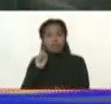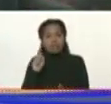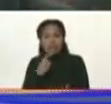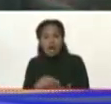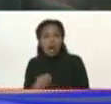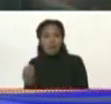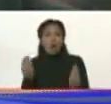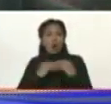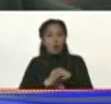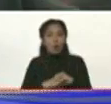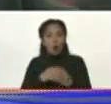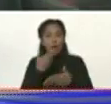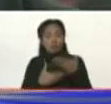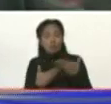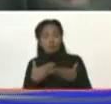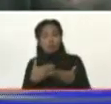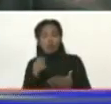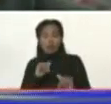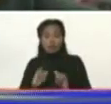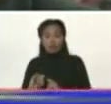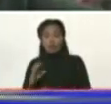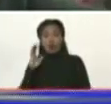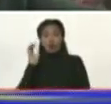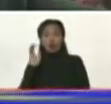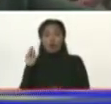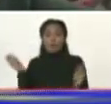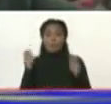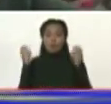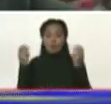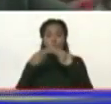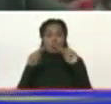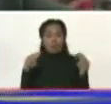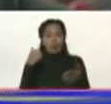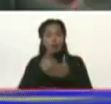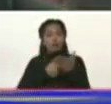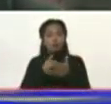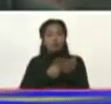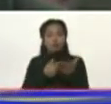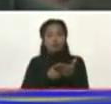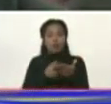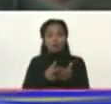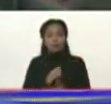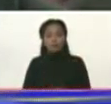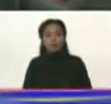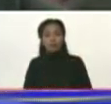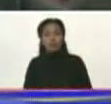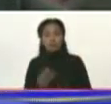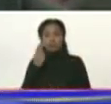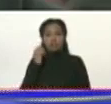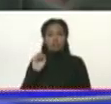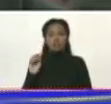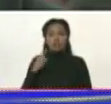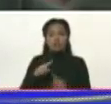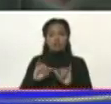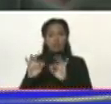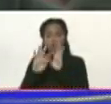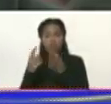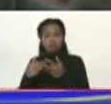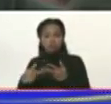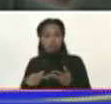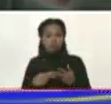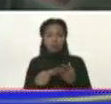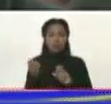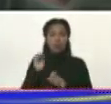a los acuerdos del presente Congreso, promover la paz, luchar contra el neoliberalismo, el racismo y contra cualquier tipo